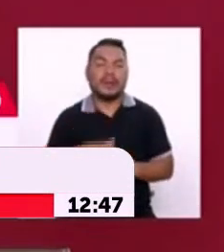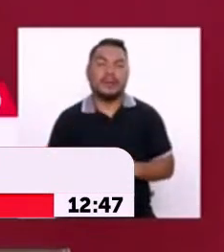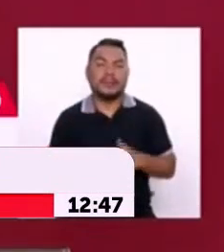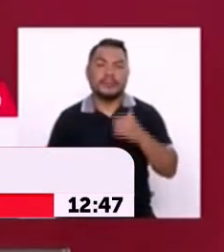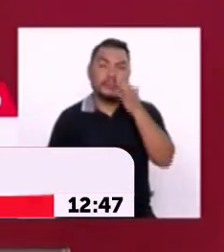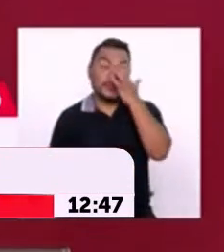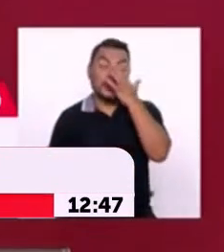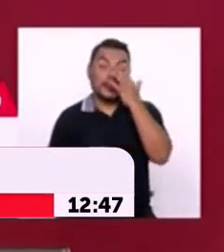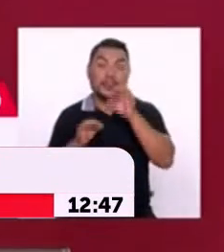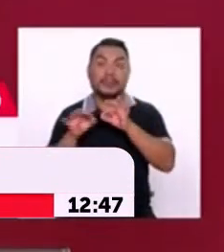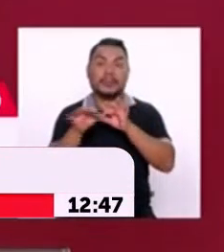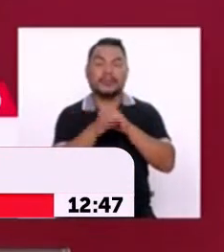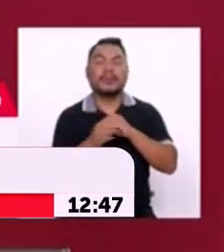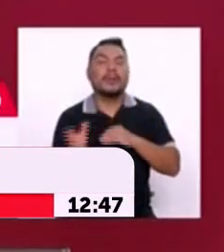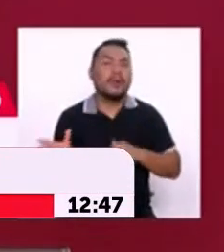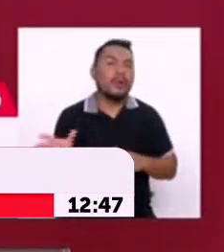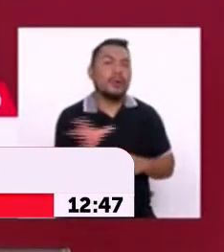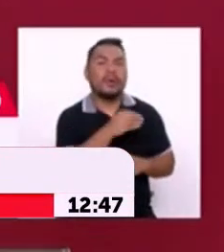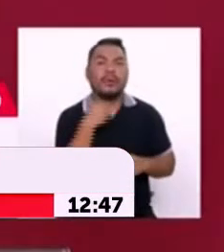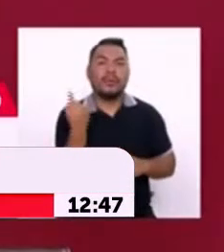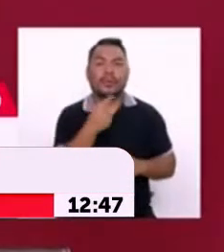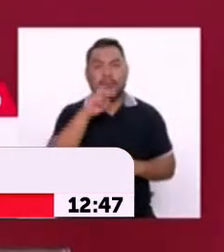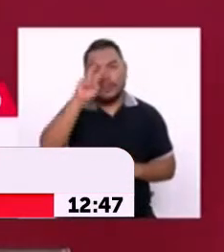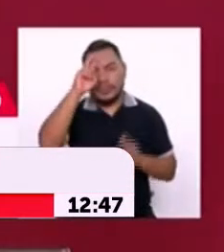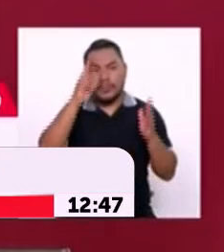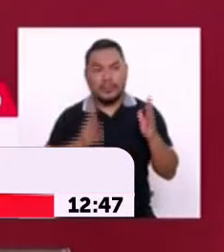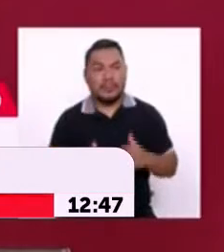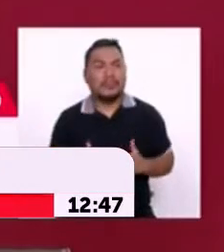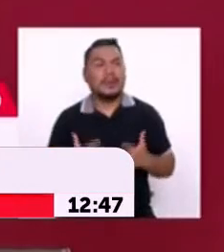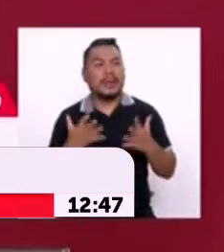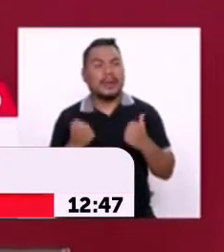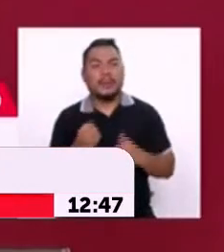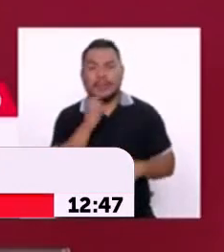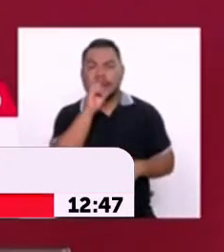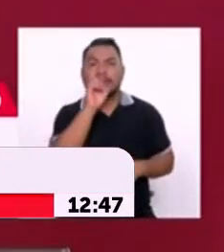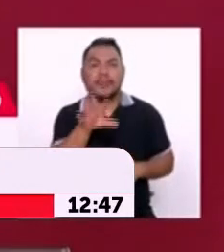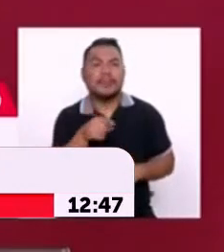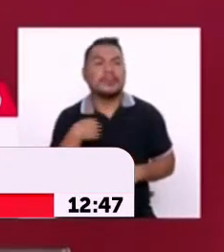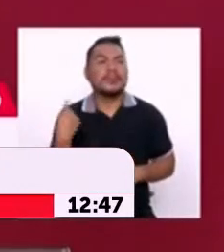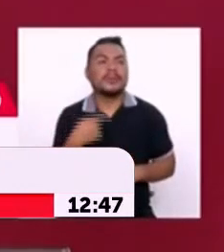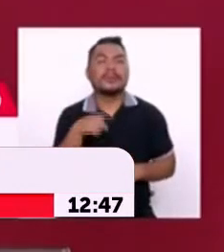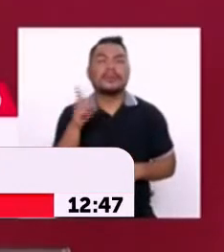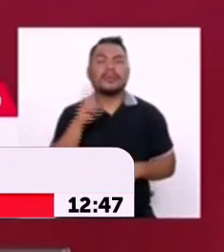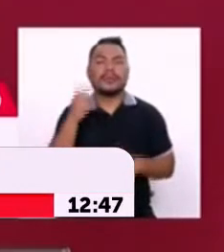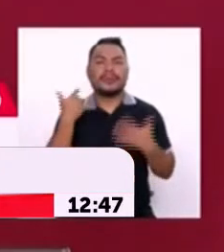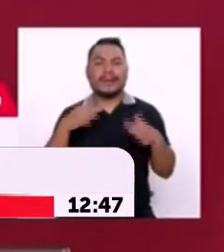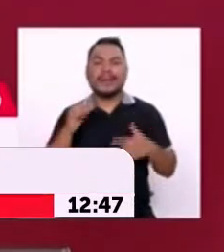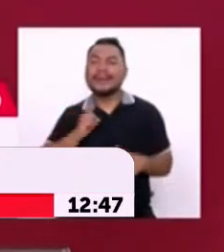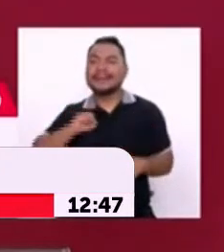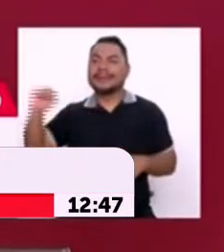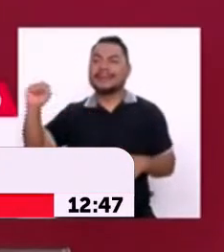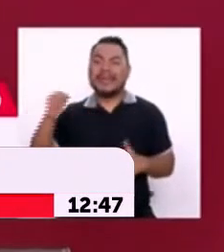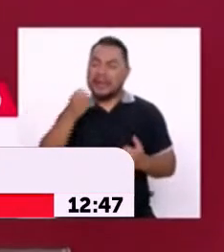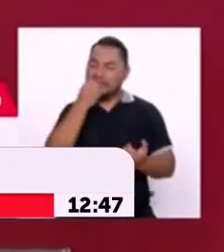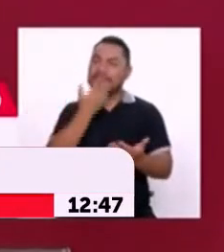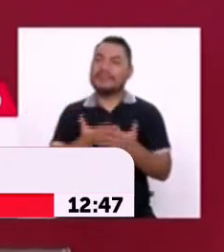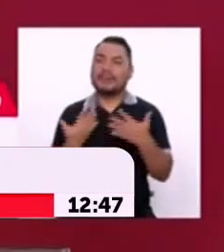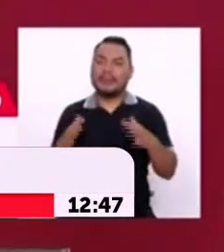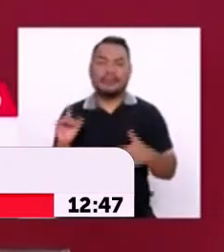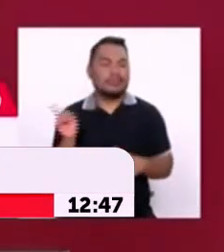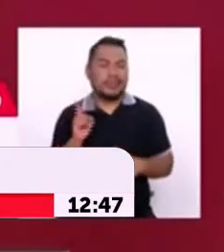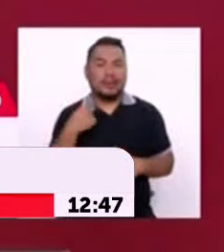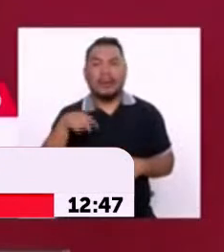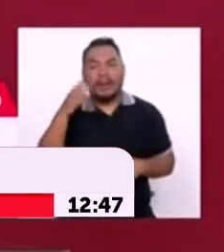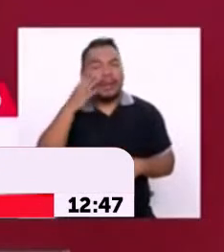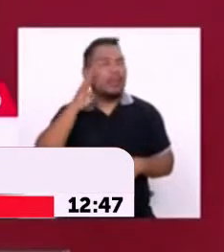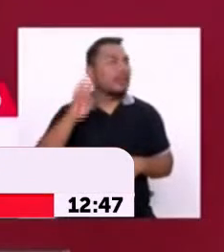rural. A todos nuestros compatriotas, queremos decirle que no somos triunfalistas, que no cerramos